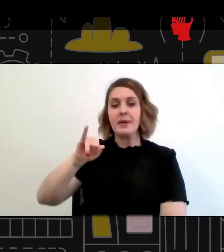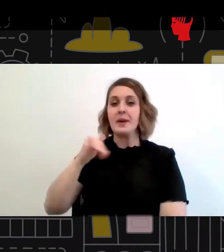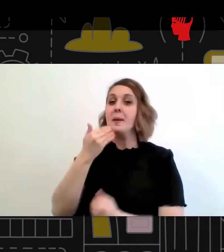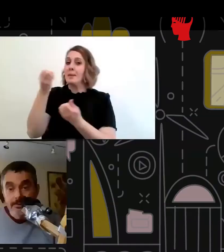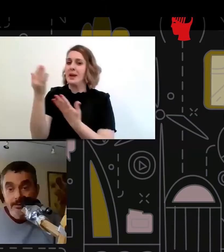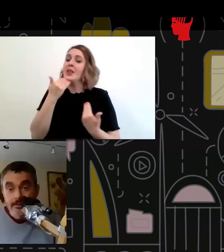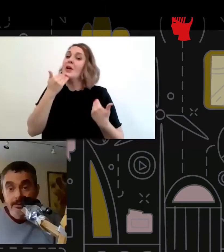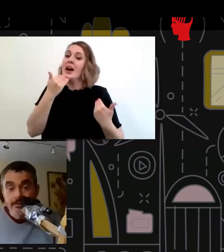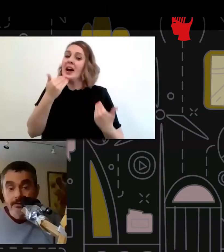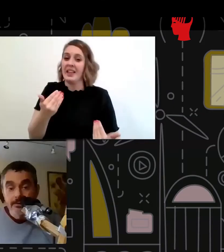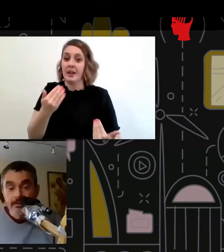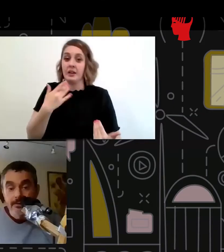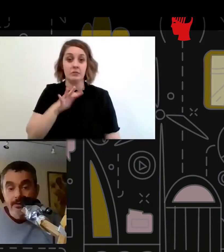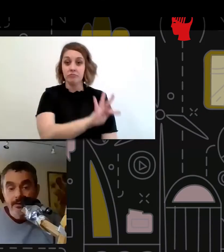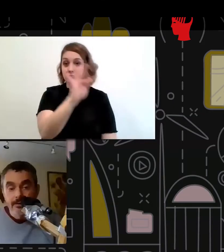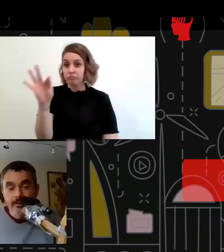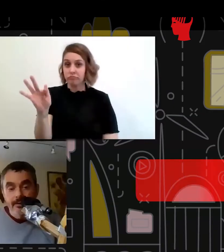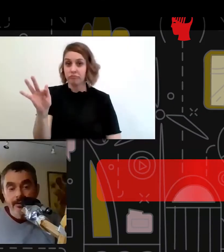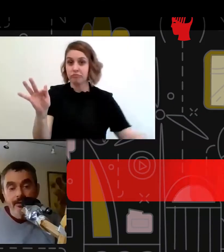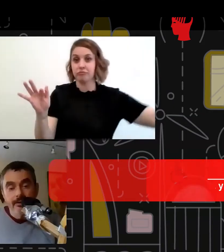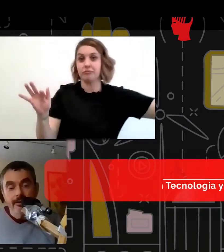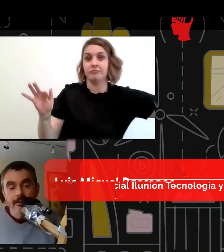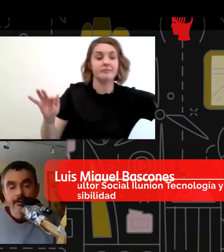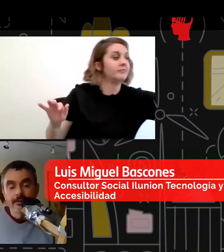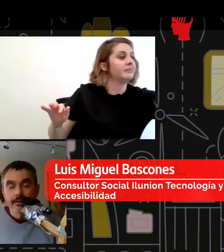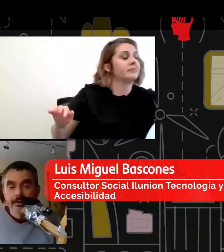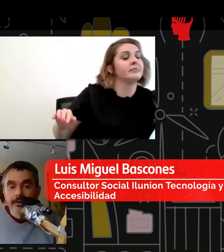gracias y tuya es la palabra.